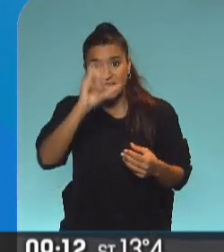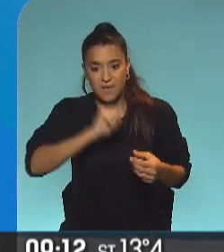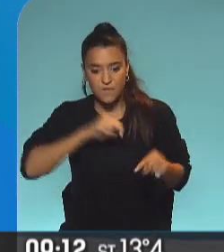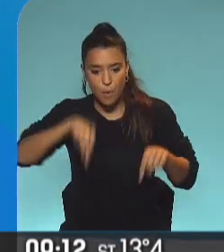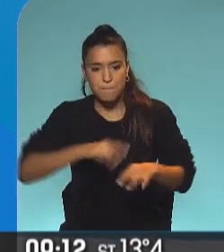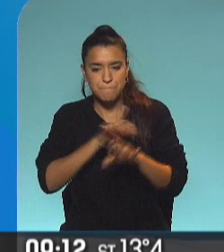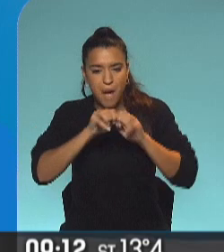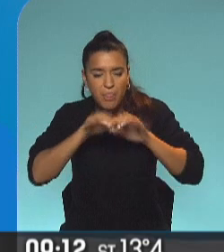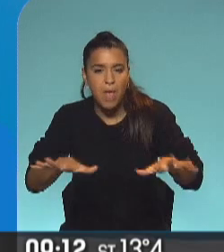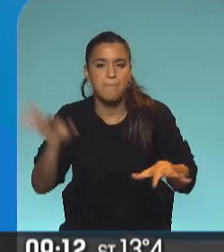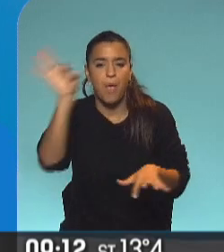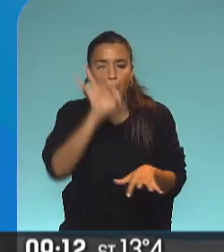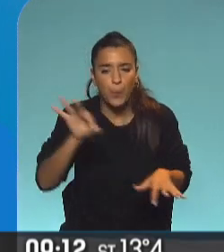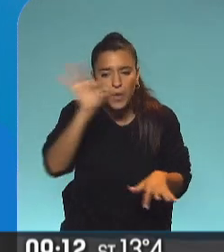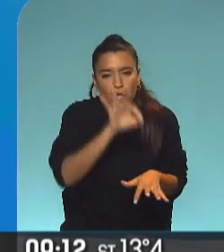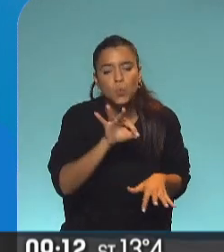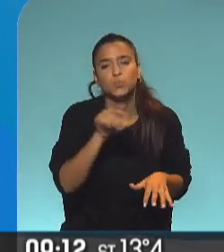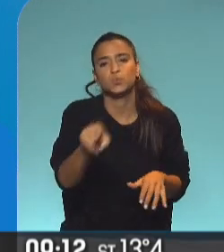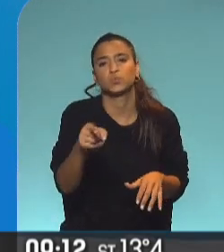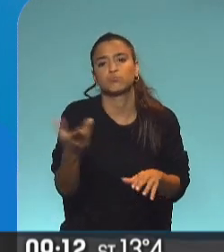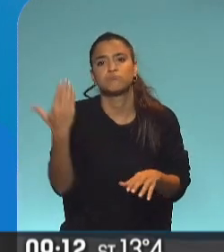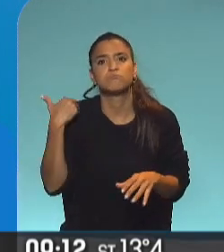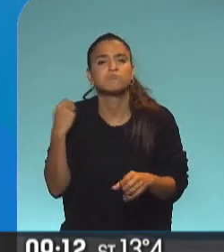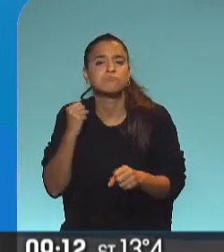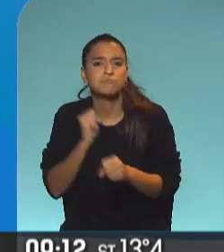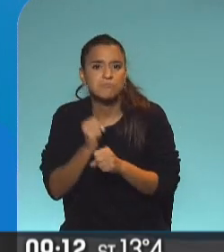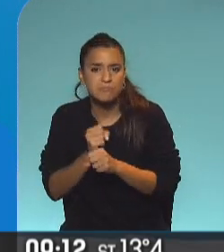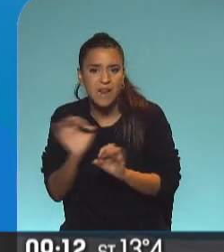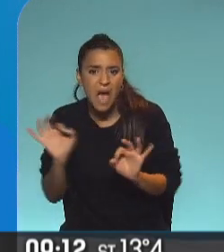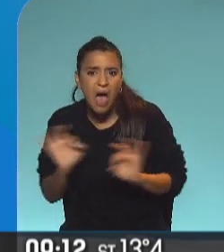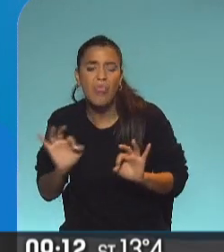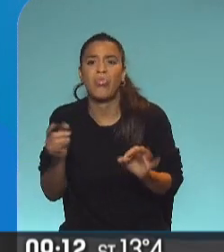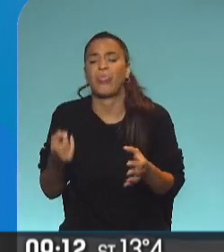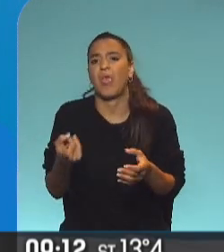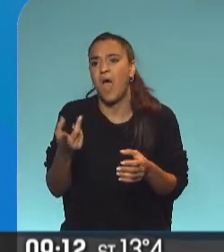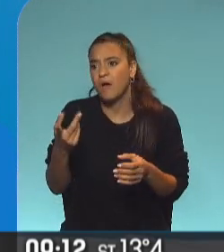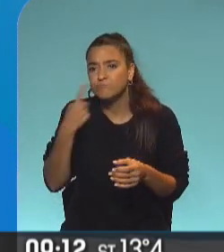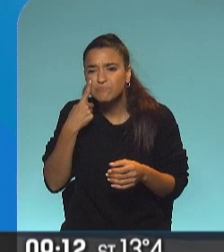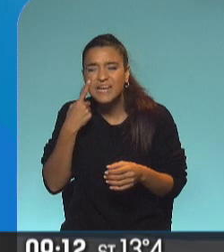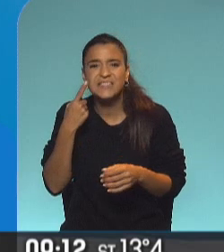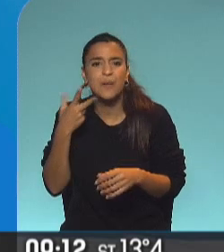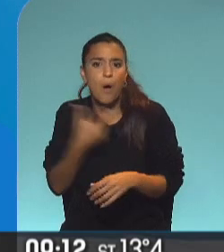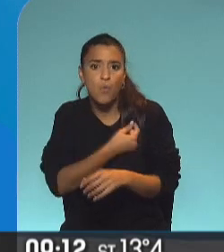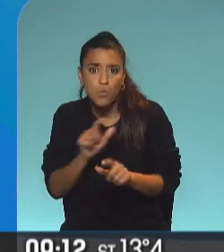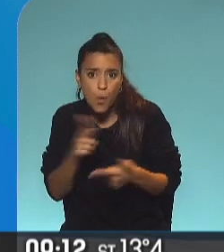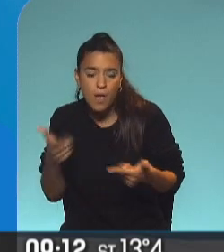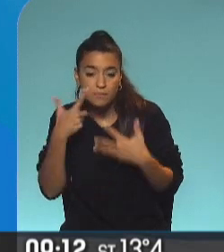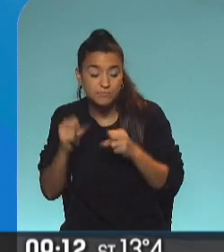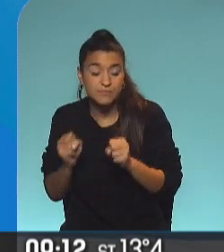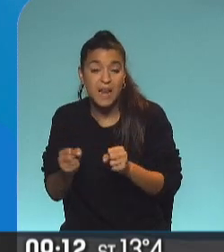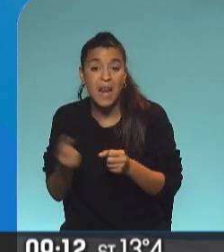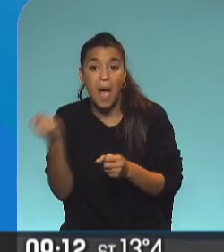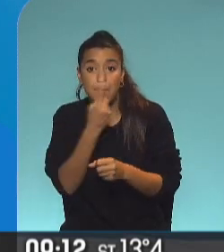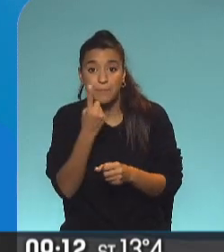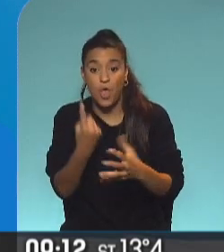esta pandemia, para un virus que no tiene tratamiento, que no se conoce una vacuna, era la detección precoz, el